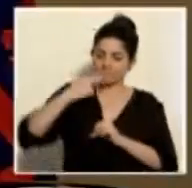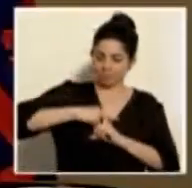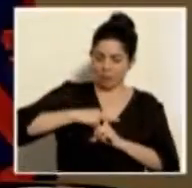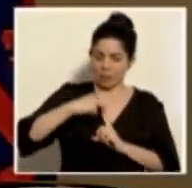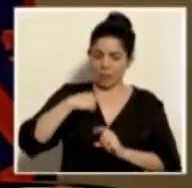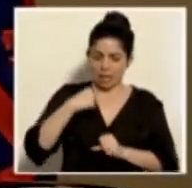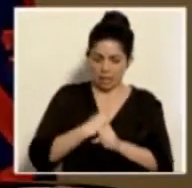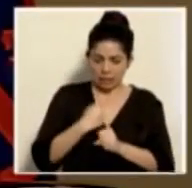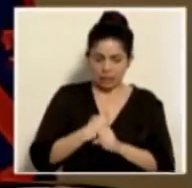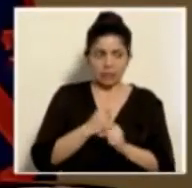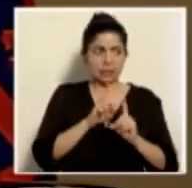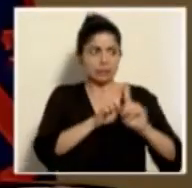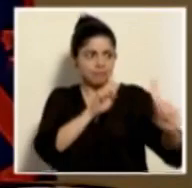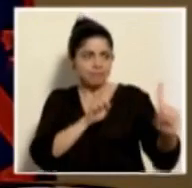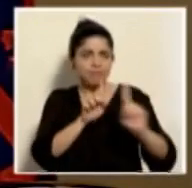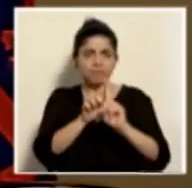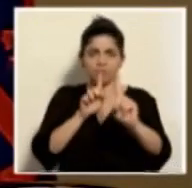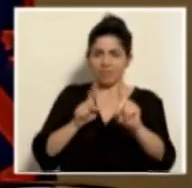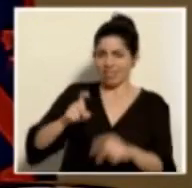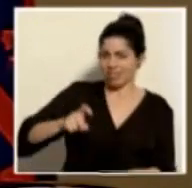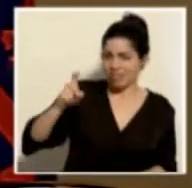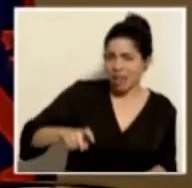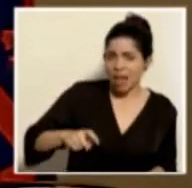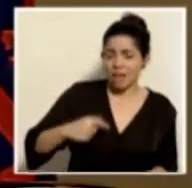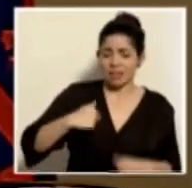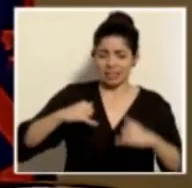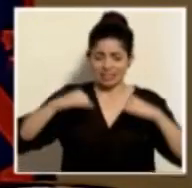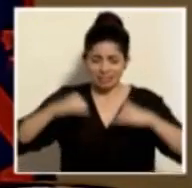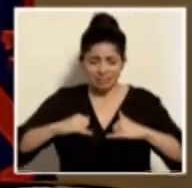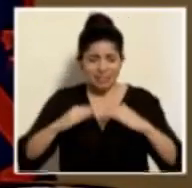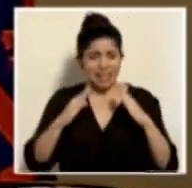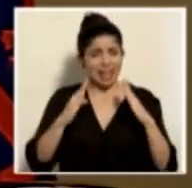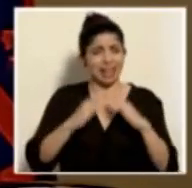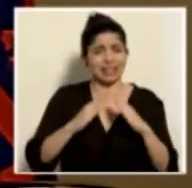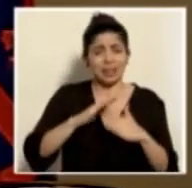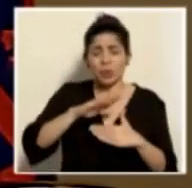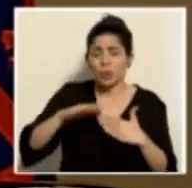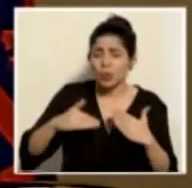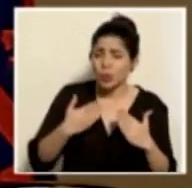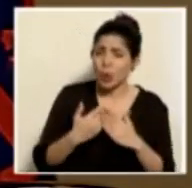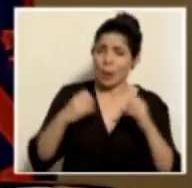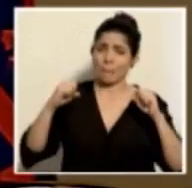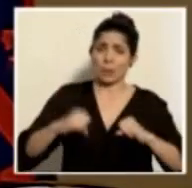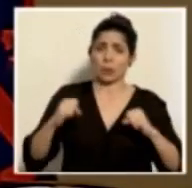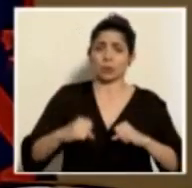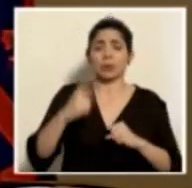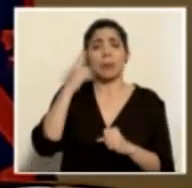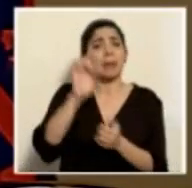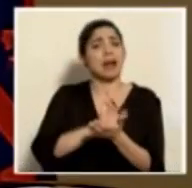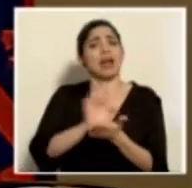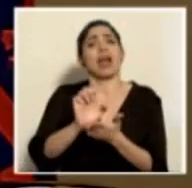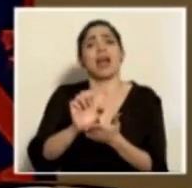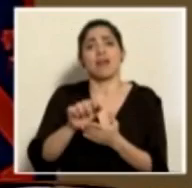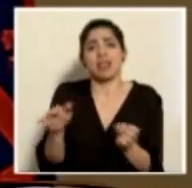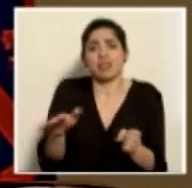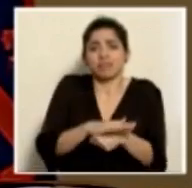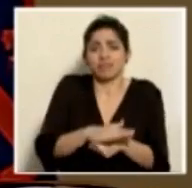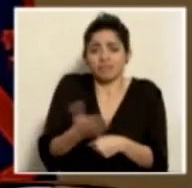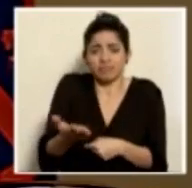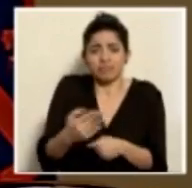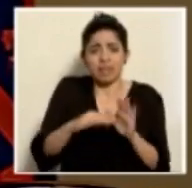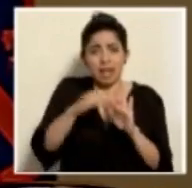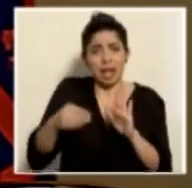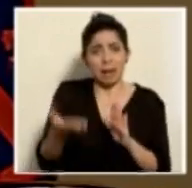prácticas de distanciamiento social y de quedarse en casa en la medida de lo posible para evitar la saturación de